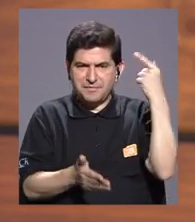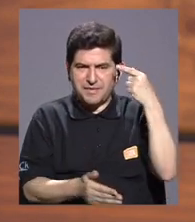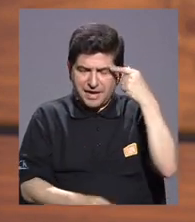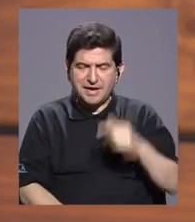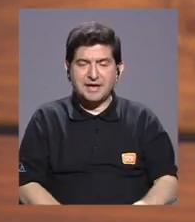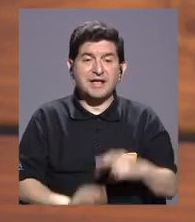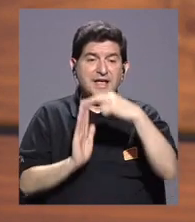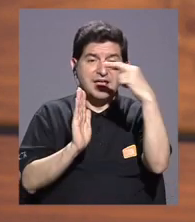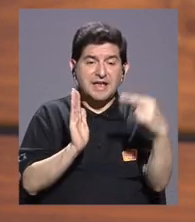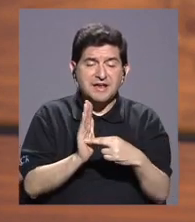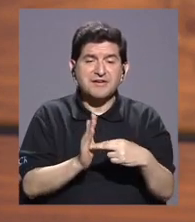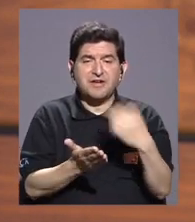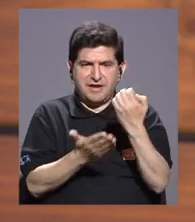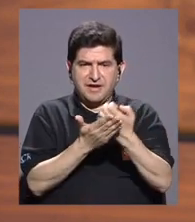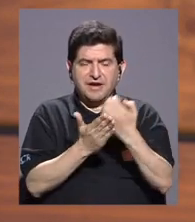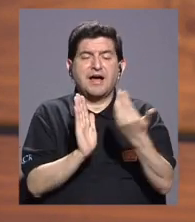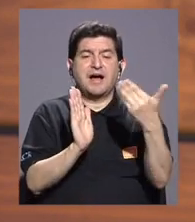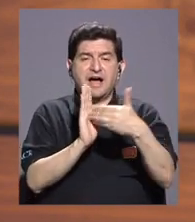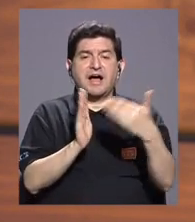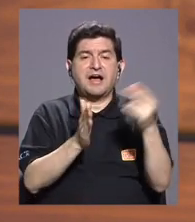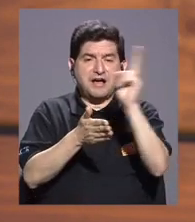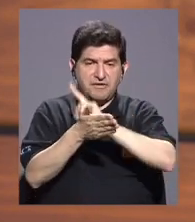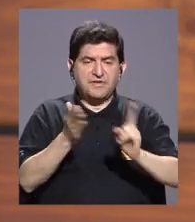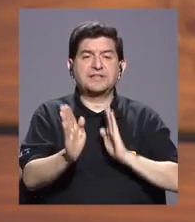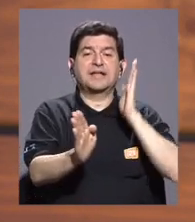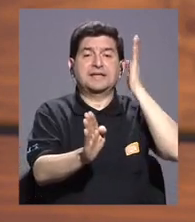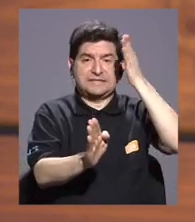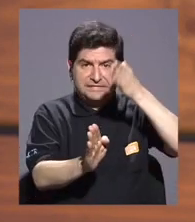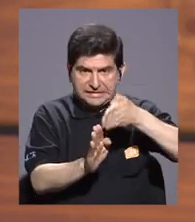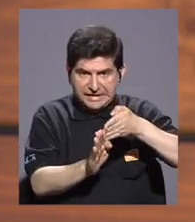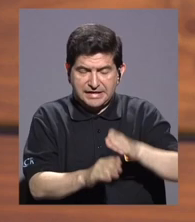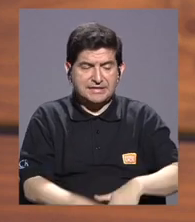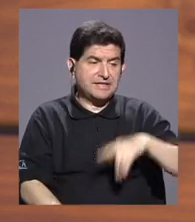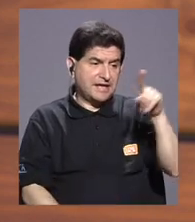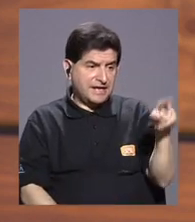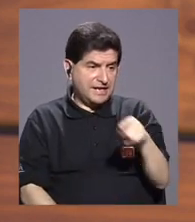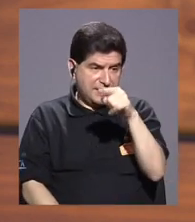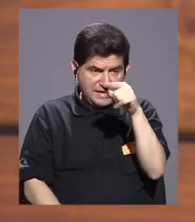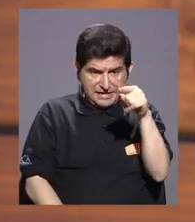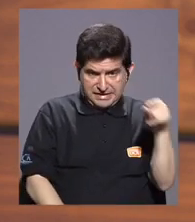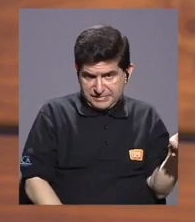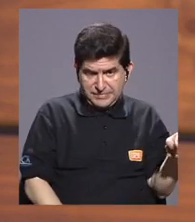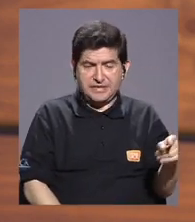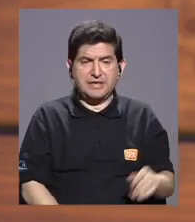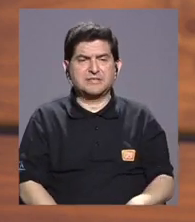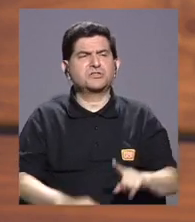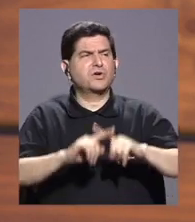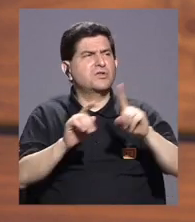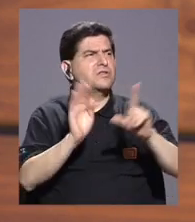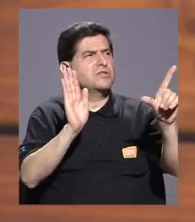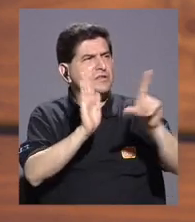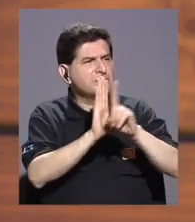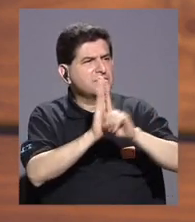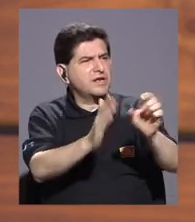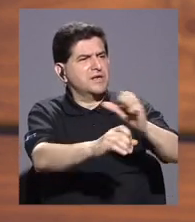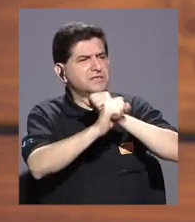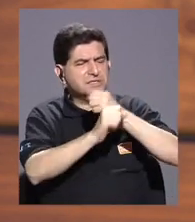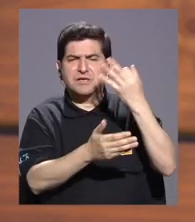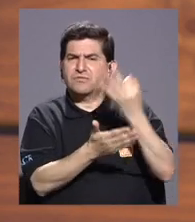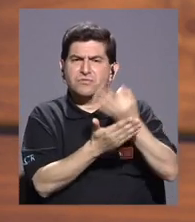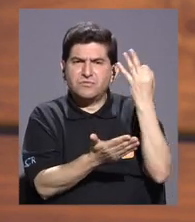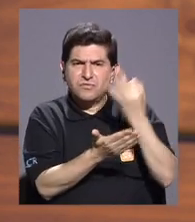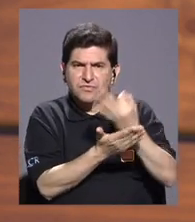capítulo de la regla fiscal puede afectar a las universidades. De forma directa está la derogatoria de varias leyes que